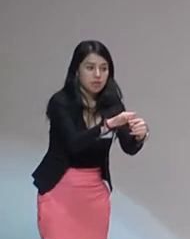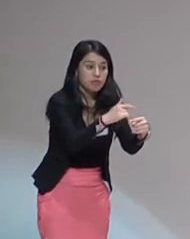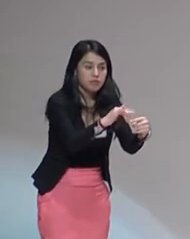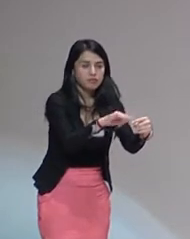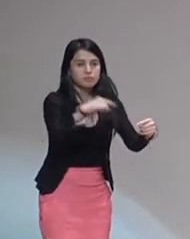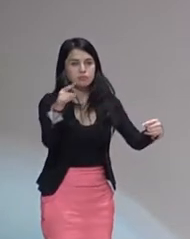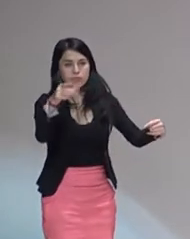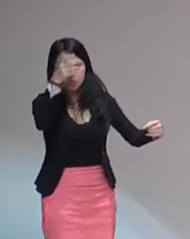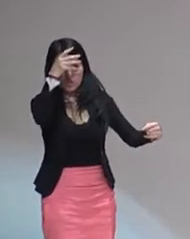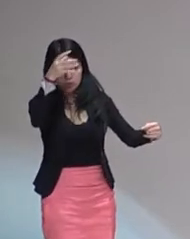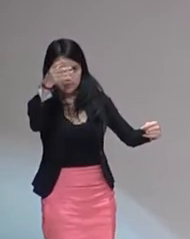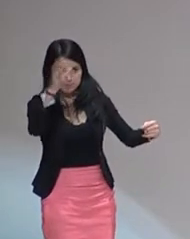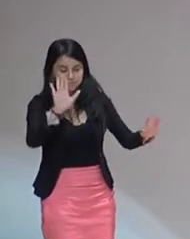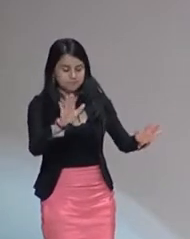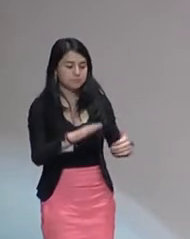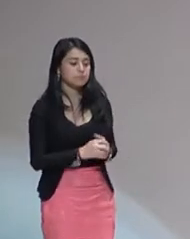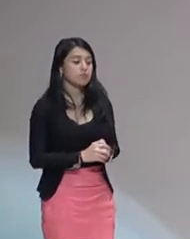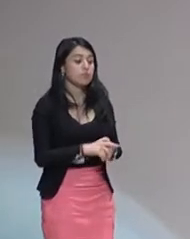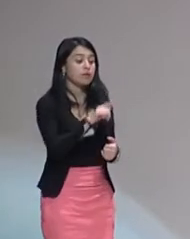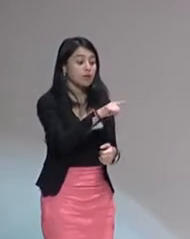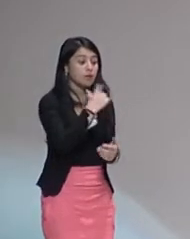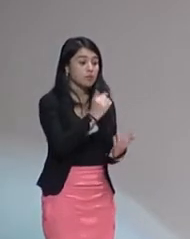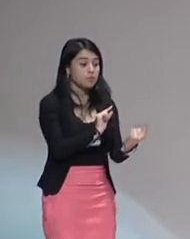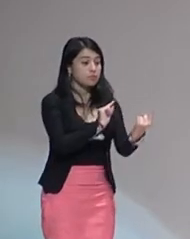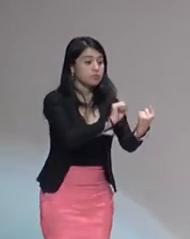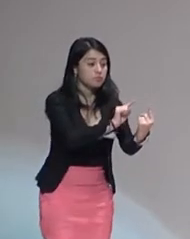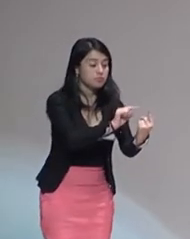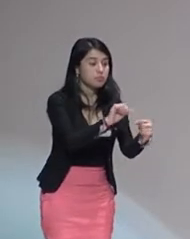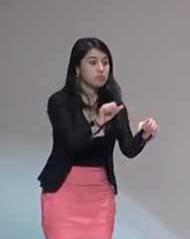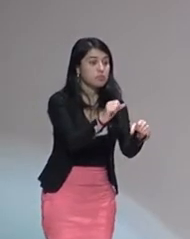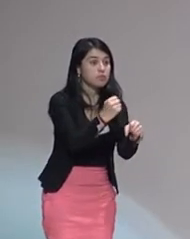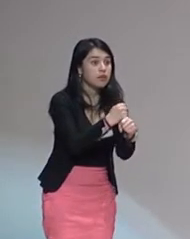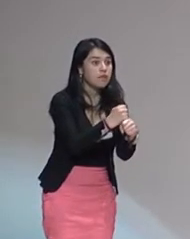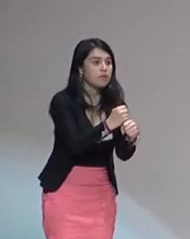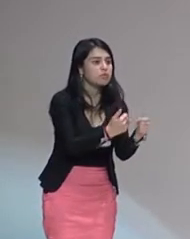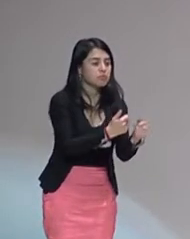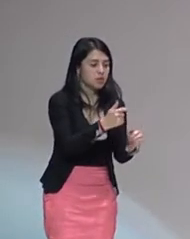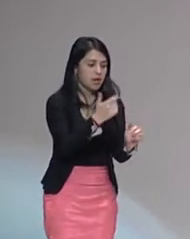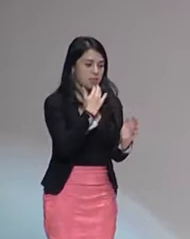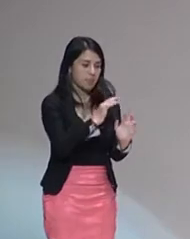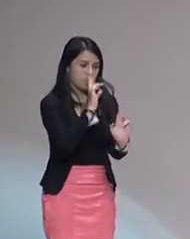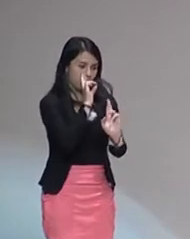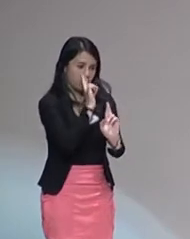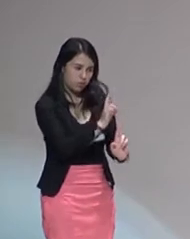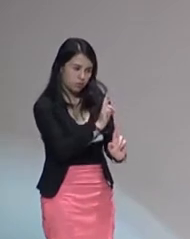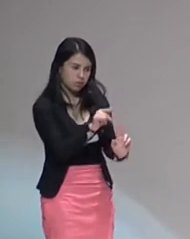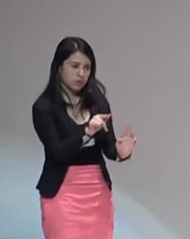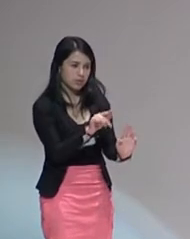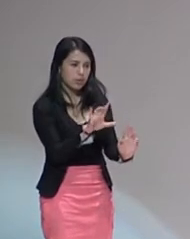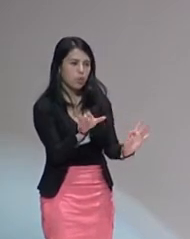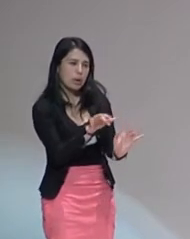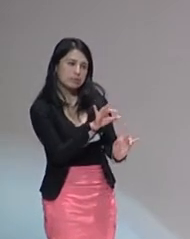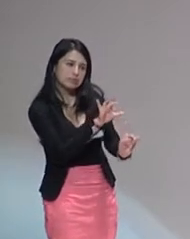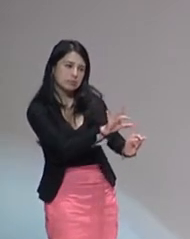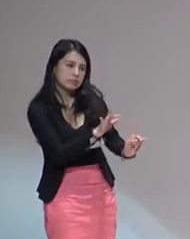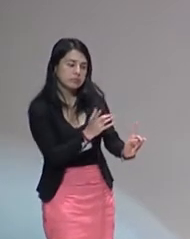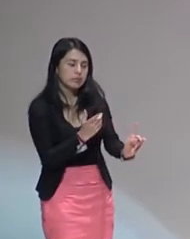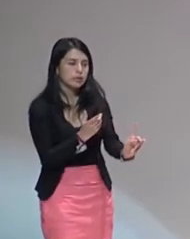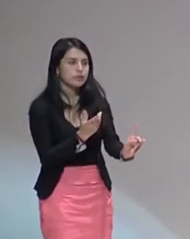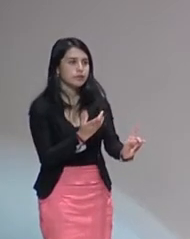conceptual. Trabajar con el otro implica reconocerlo, implica tocarlo, implica